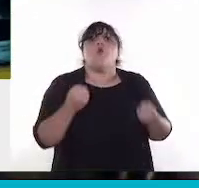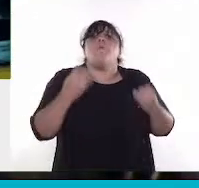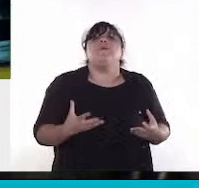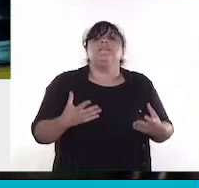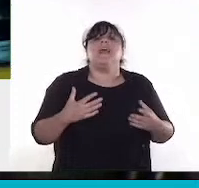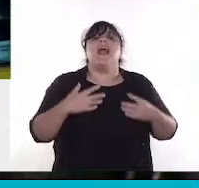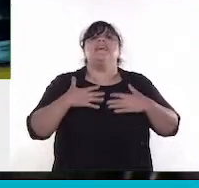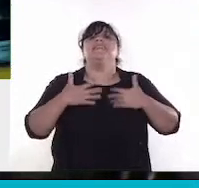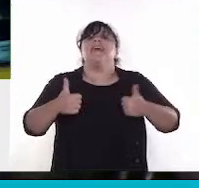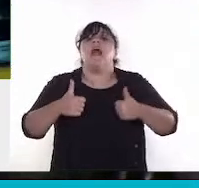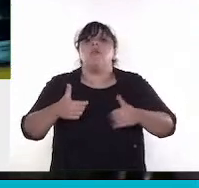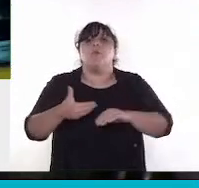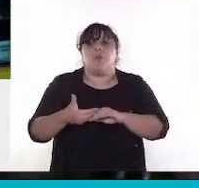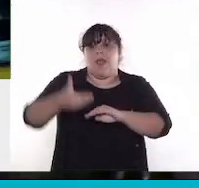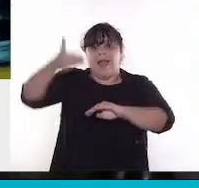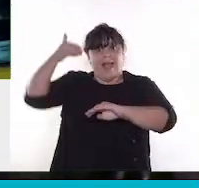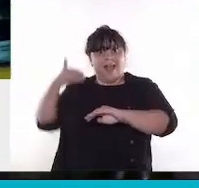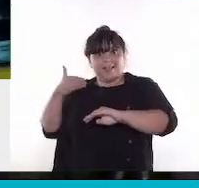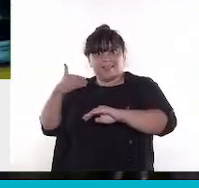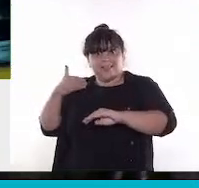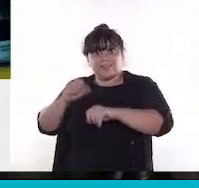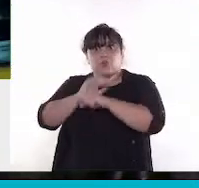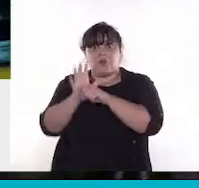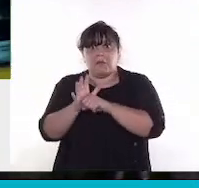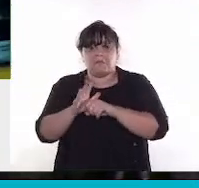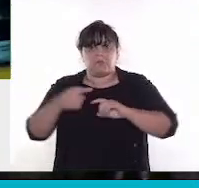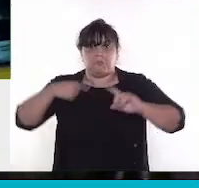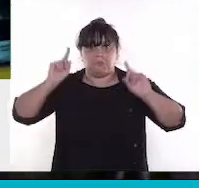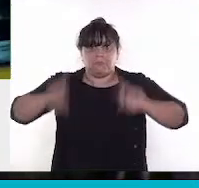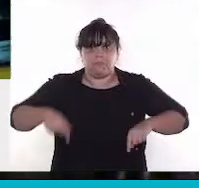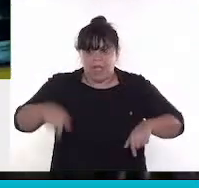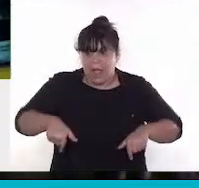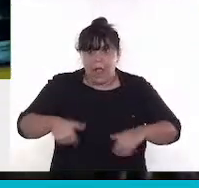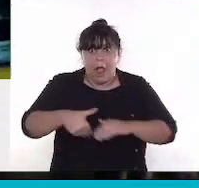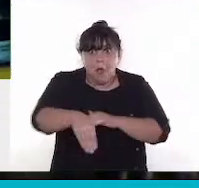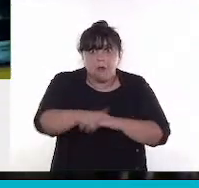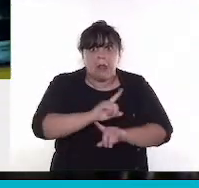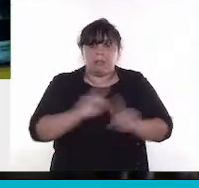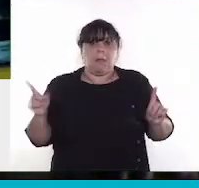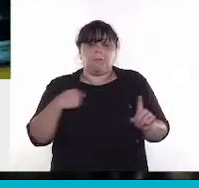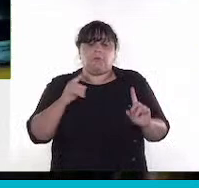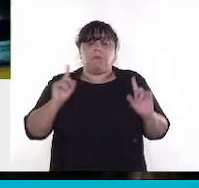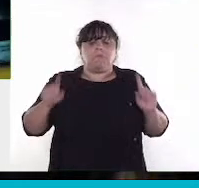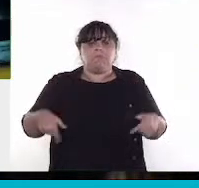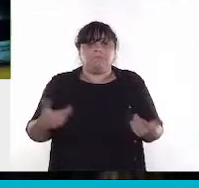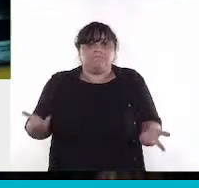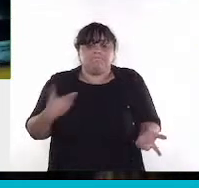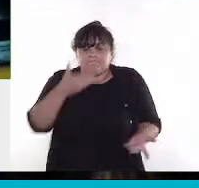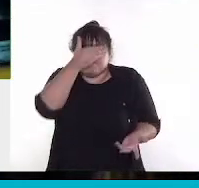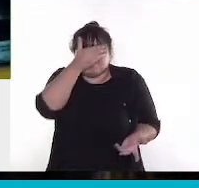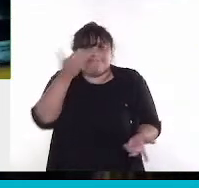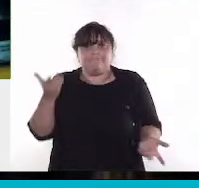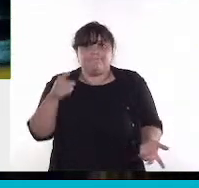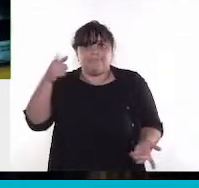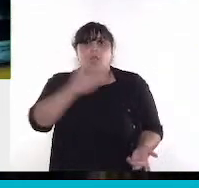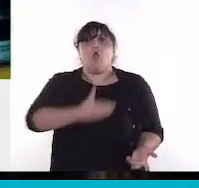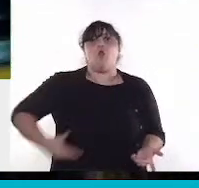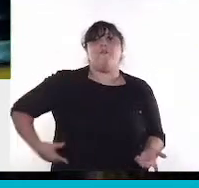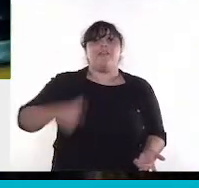de salud pública antes y cómo está ahora. La imprecisión en las declaraciones públicas de nuestro gobernador Axel Kicillof